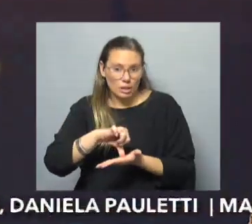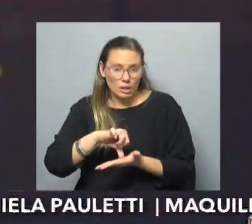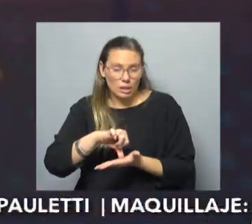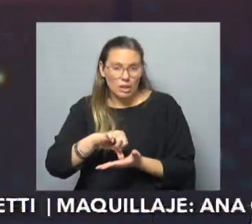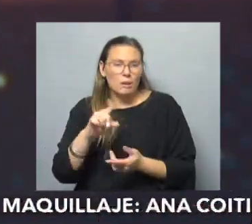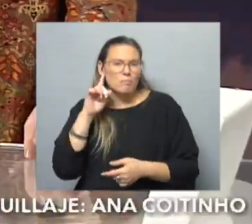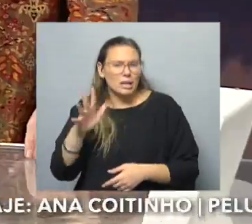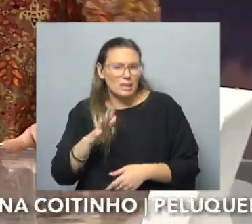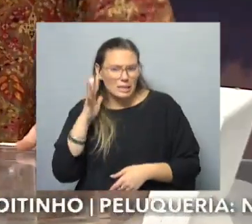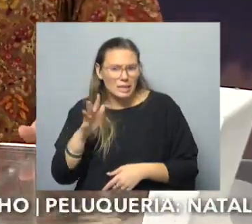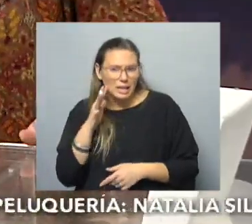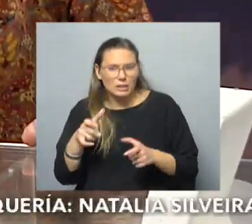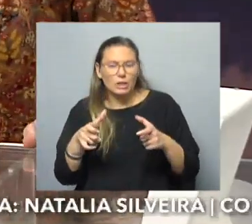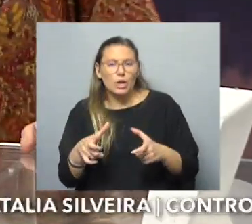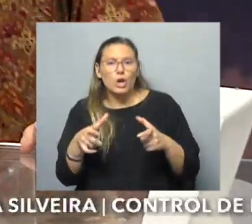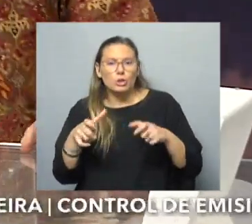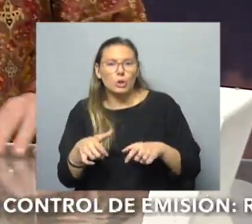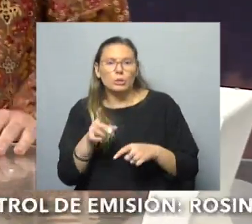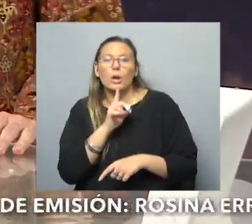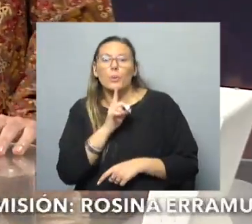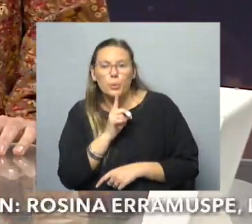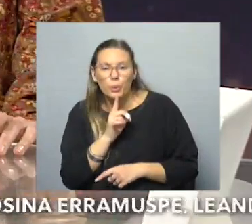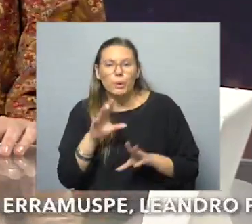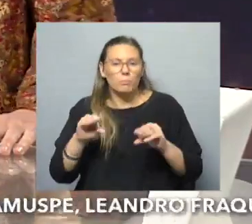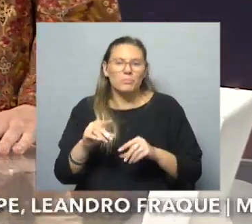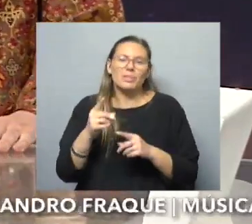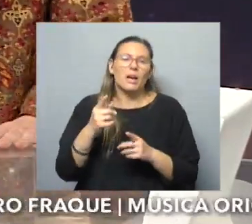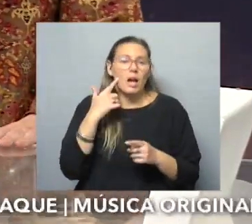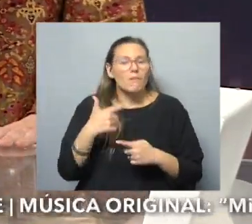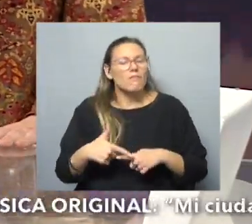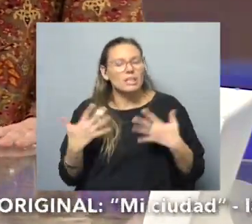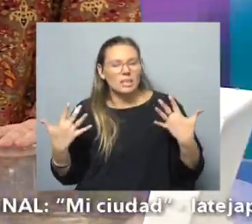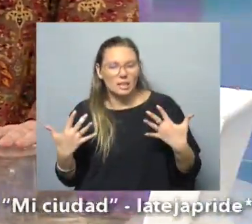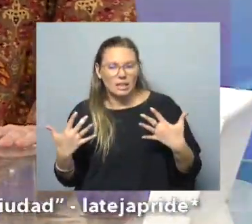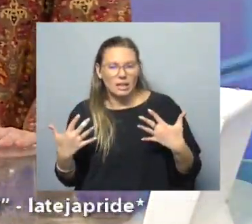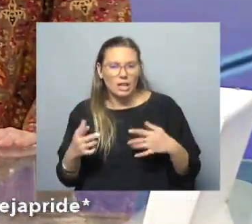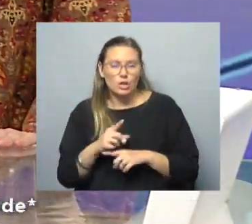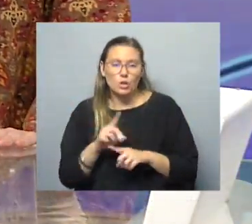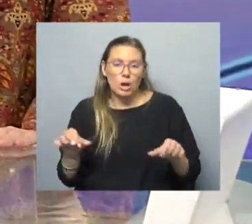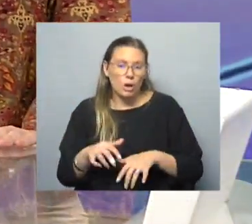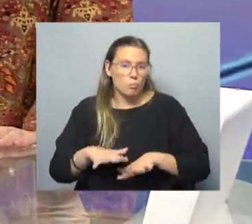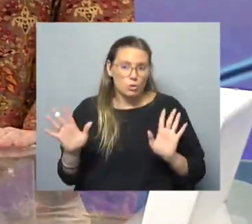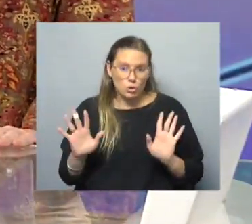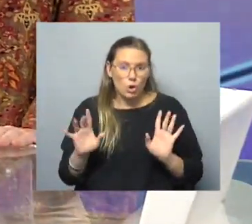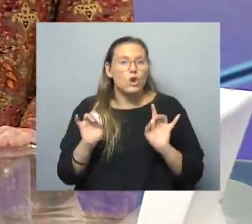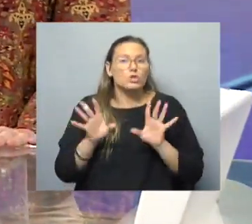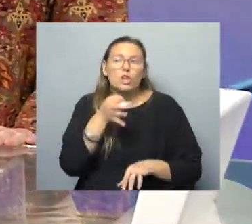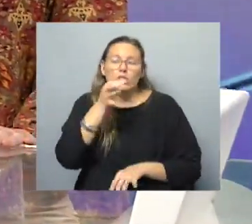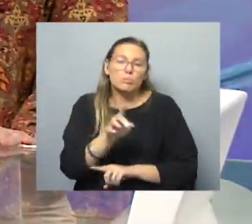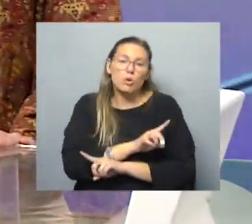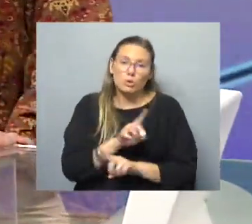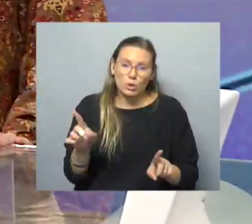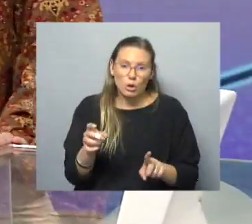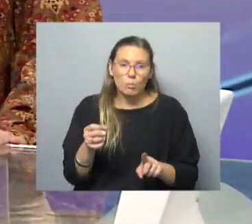creer, si habrá torta motivo. Torta velita y apagamos. Claro que sí, si habrá motivo de celebración. Y no lo vamos a hacer así nomás, no es solo una mención. No.